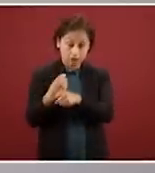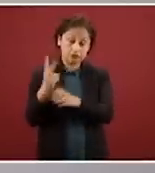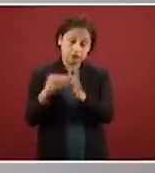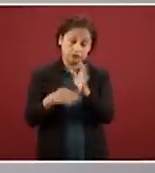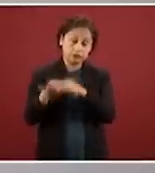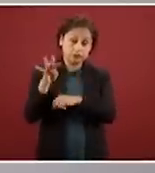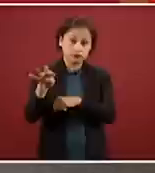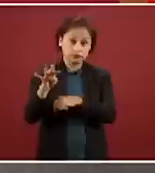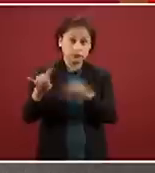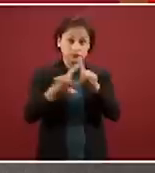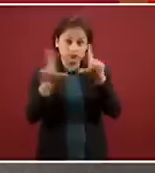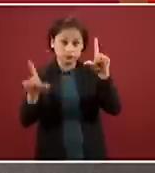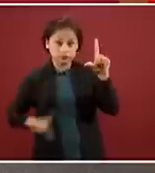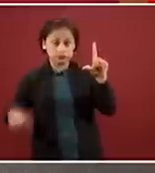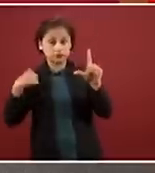en el norte